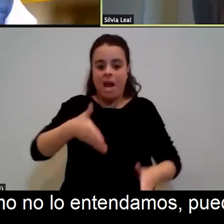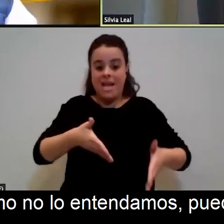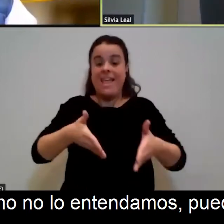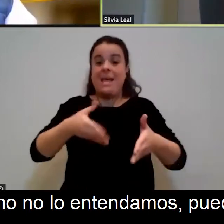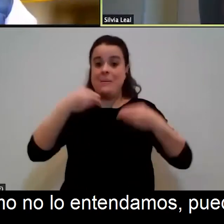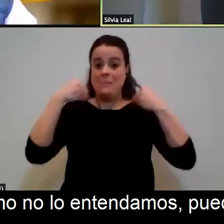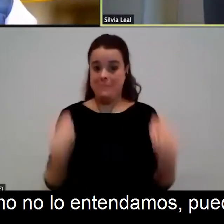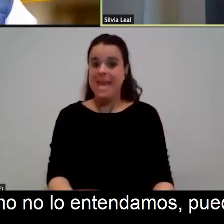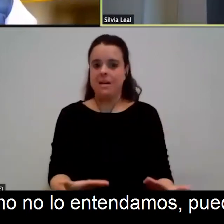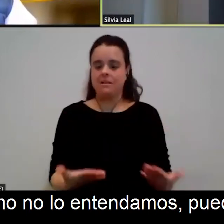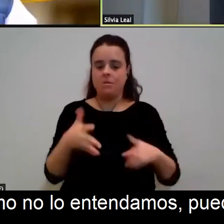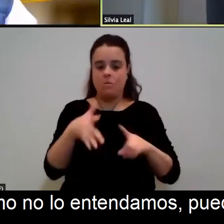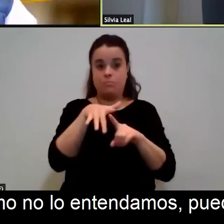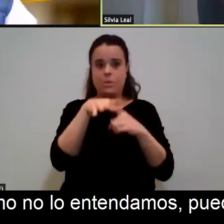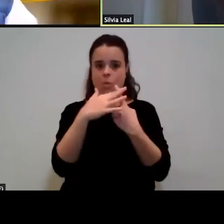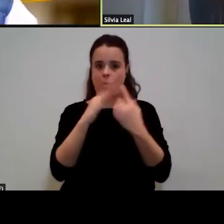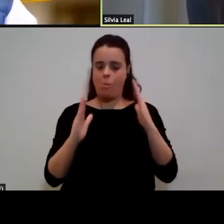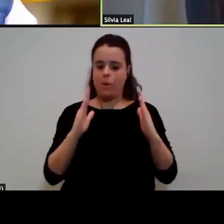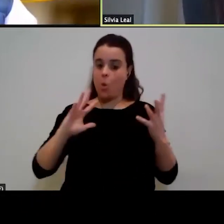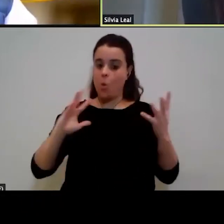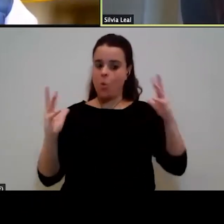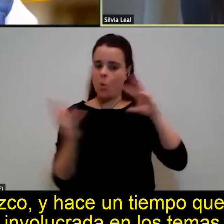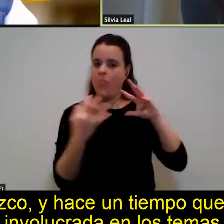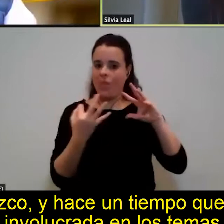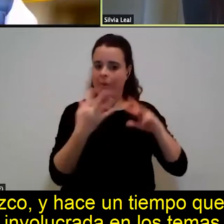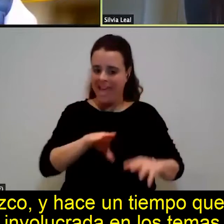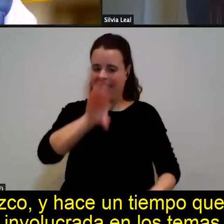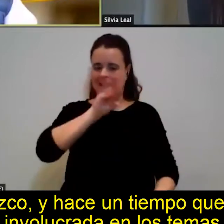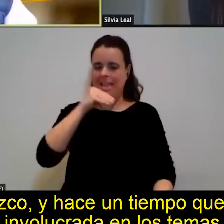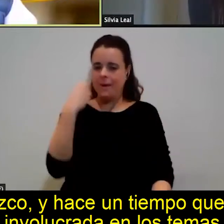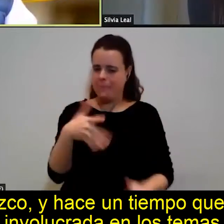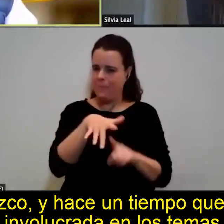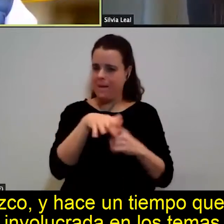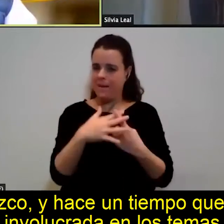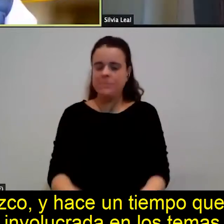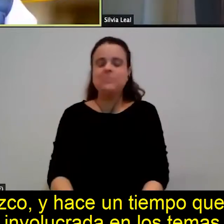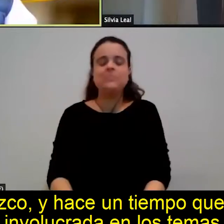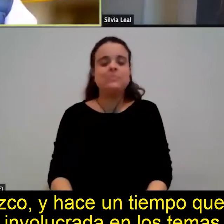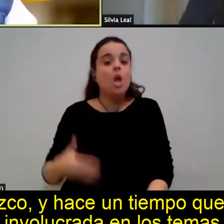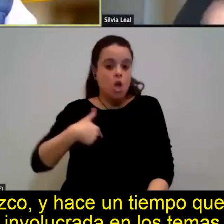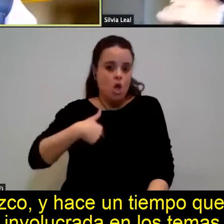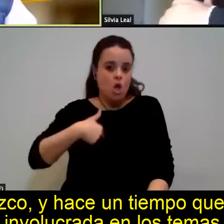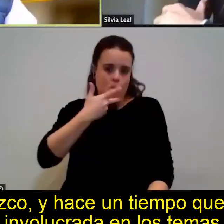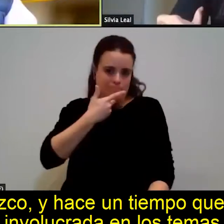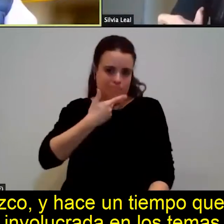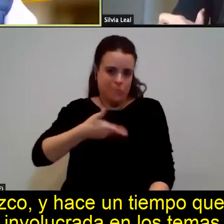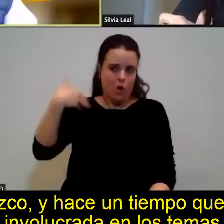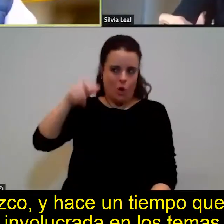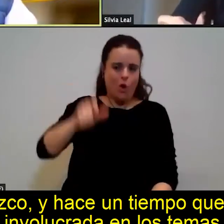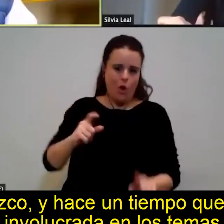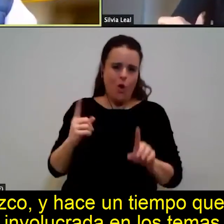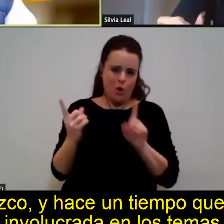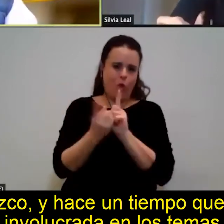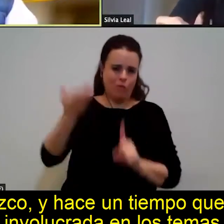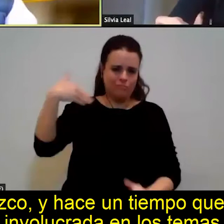no lo entendamos, bueno, pues puede ser complicado. Yo desde que te conozco ya hace un tiempo que nos conocemos,